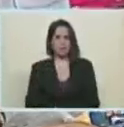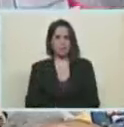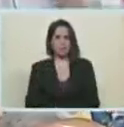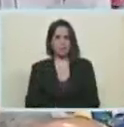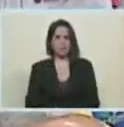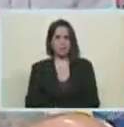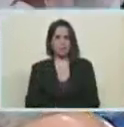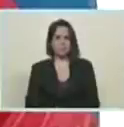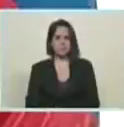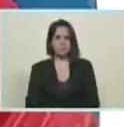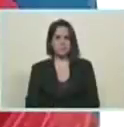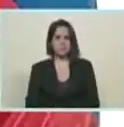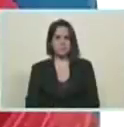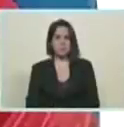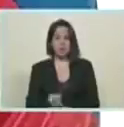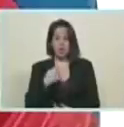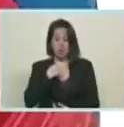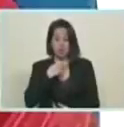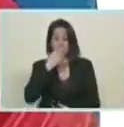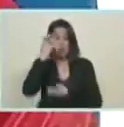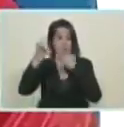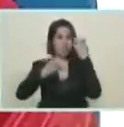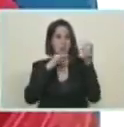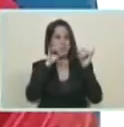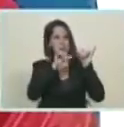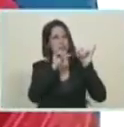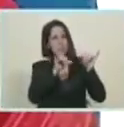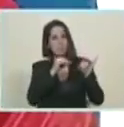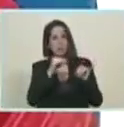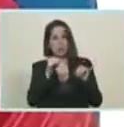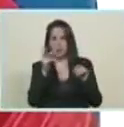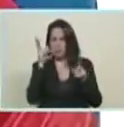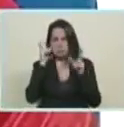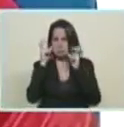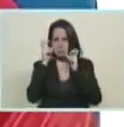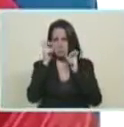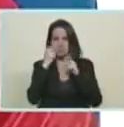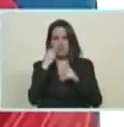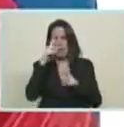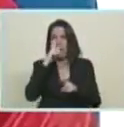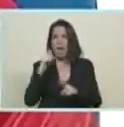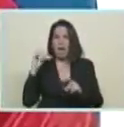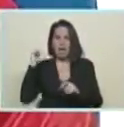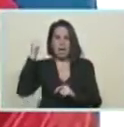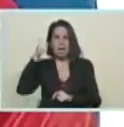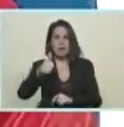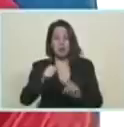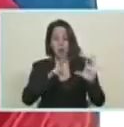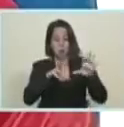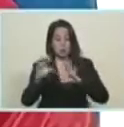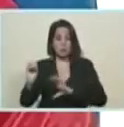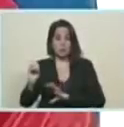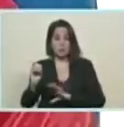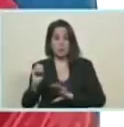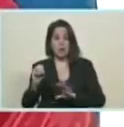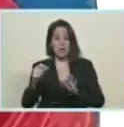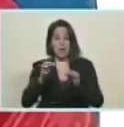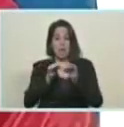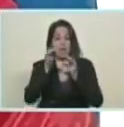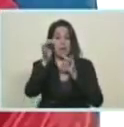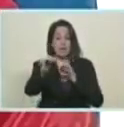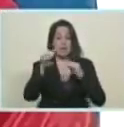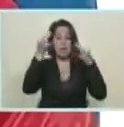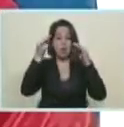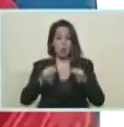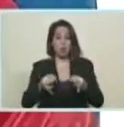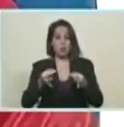Eso es lo que yo gritaba cuando era militante del PRB Ruptura, por allá en los años 80. La línea justa es